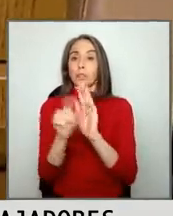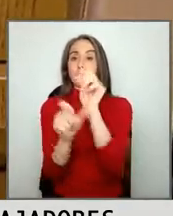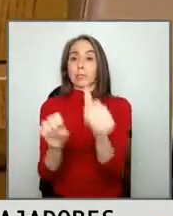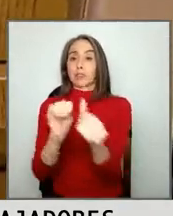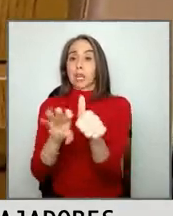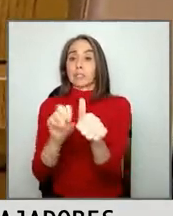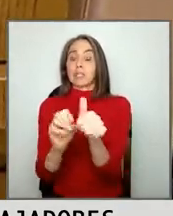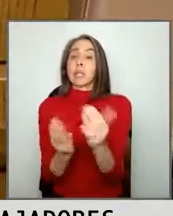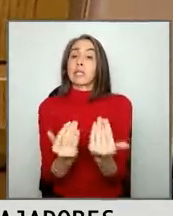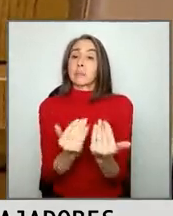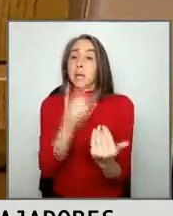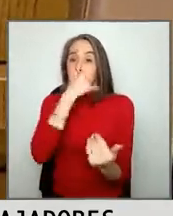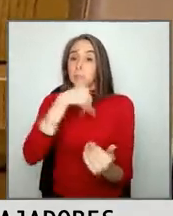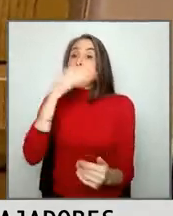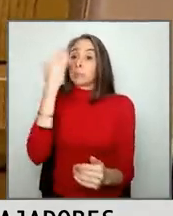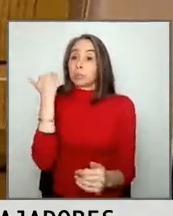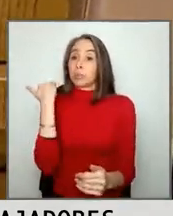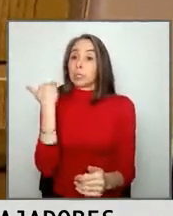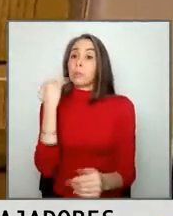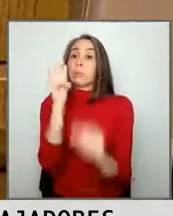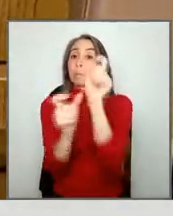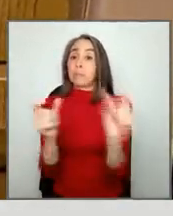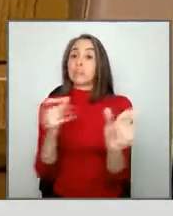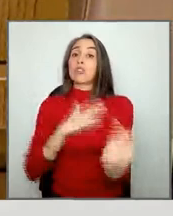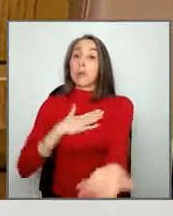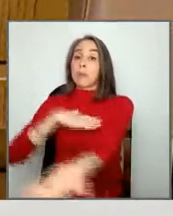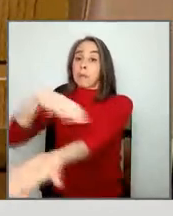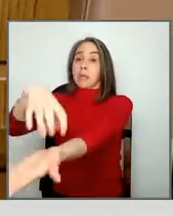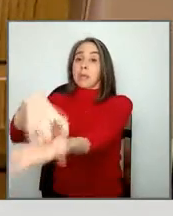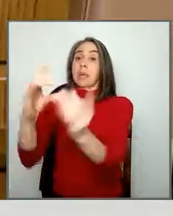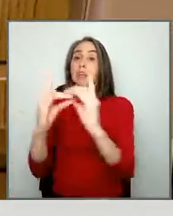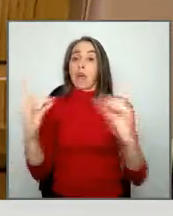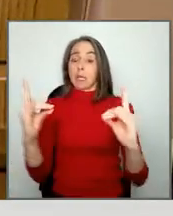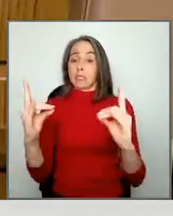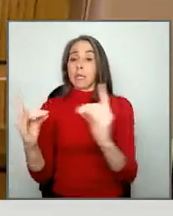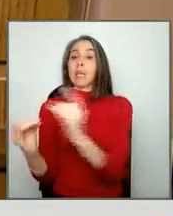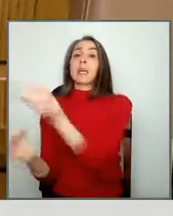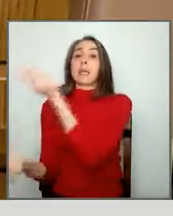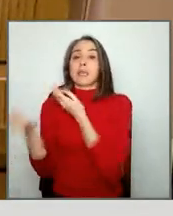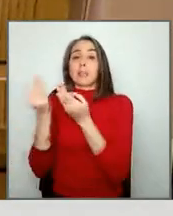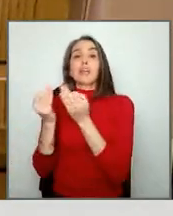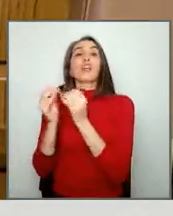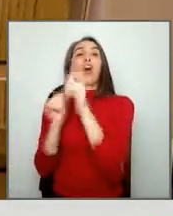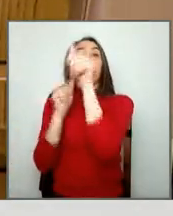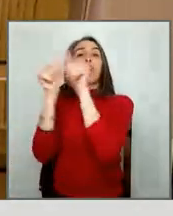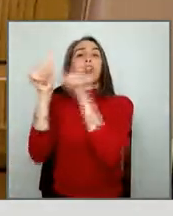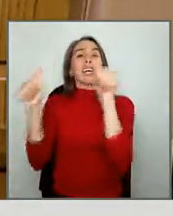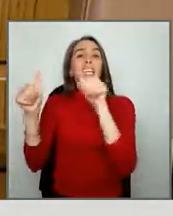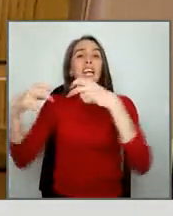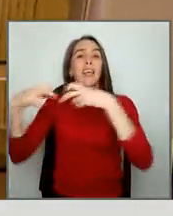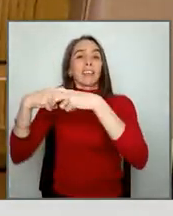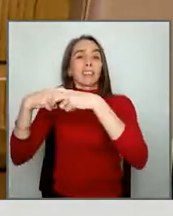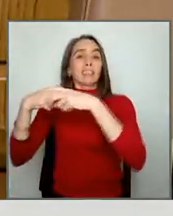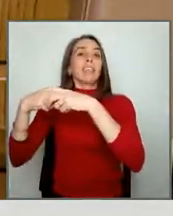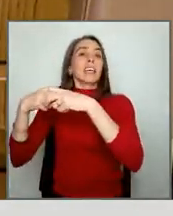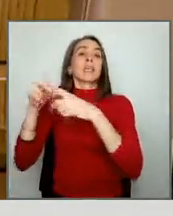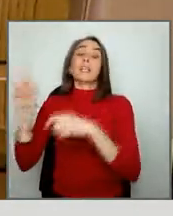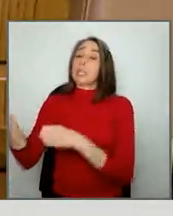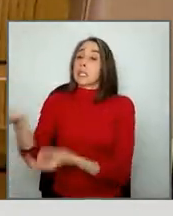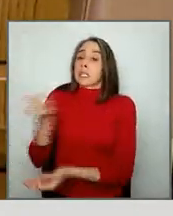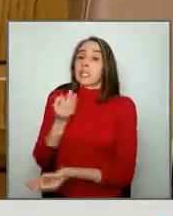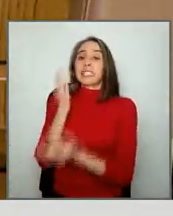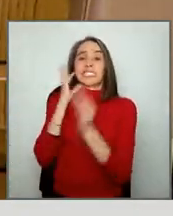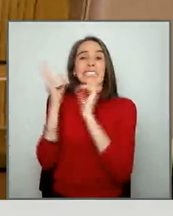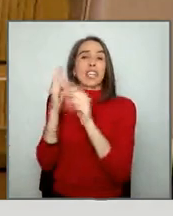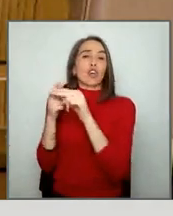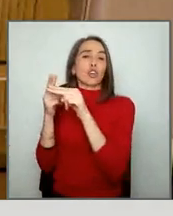de mi región de aysén que a través de los dirigentes Sarita González Juan Mayorga han expresado su enorme preocupación por el futuro